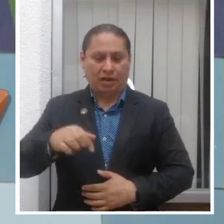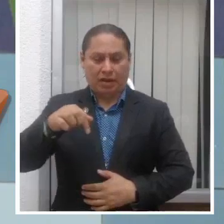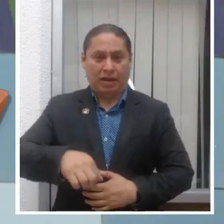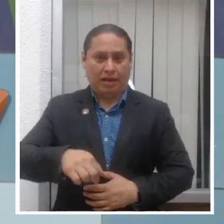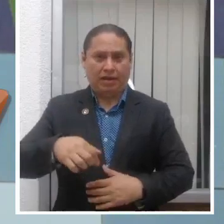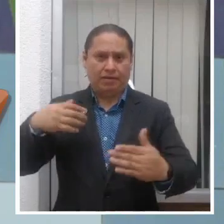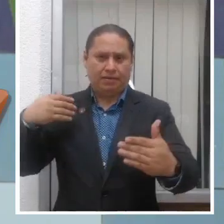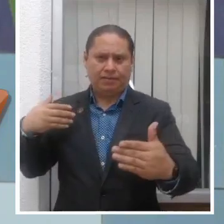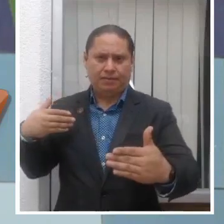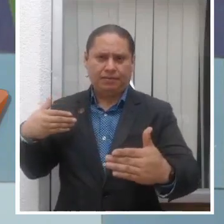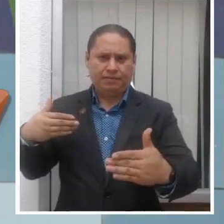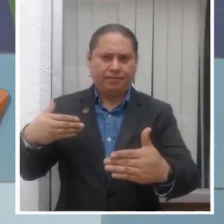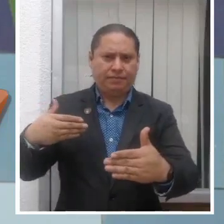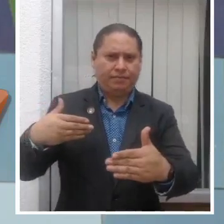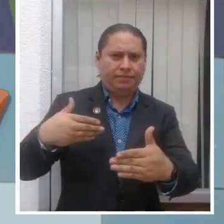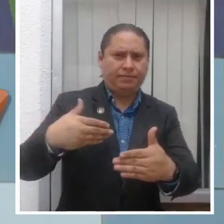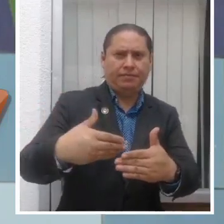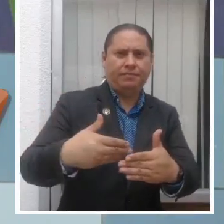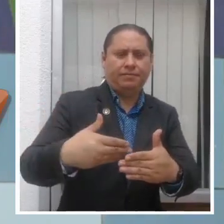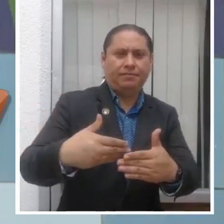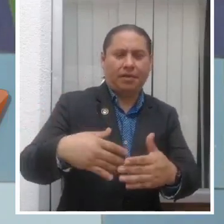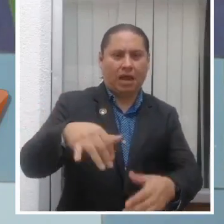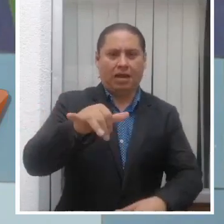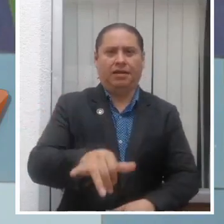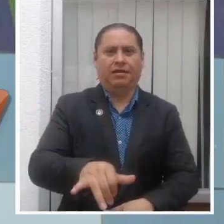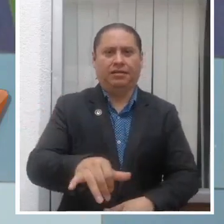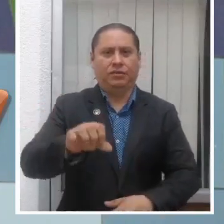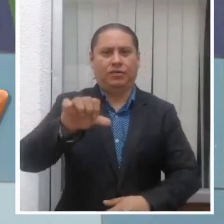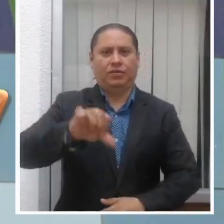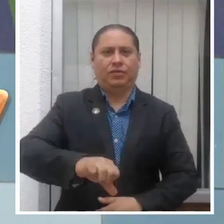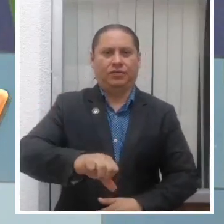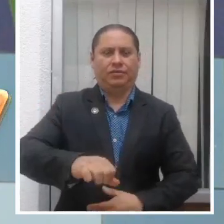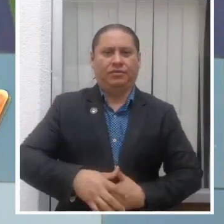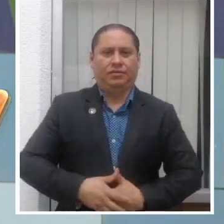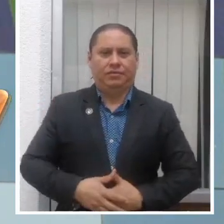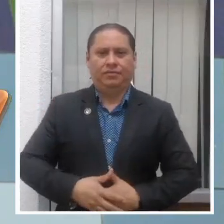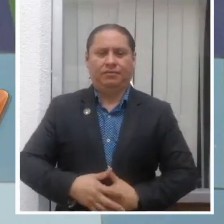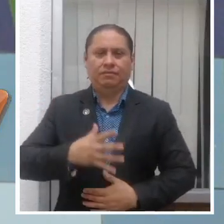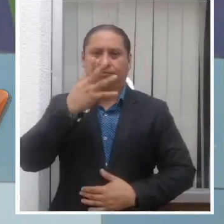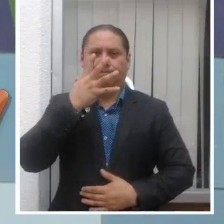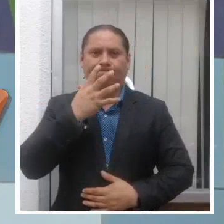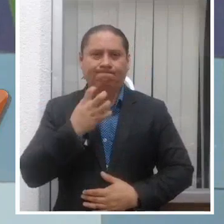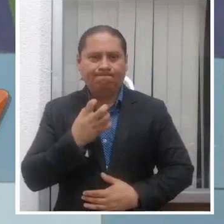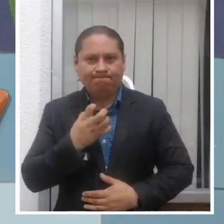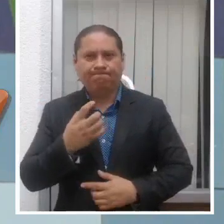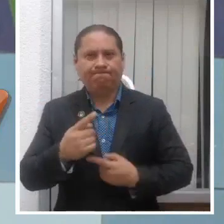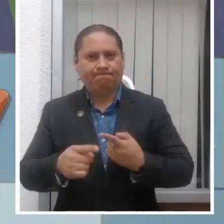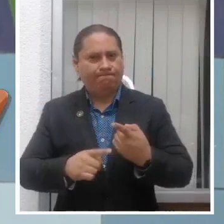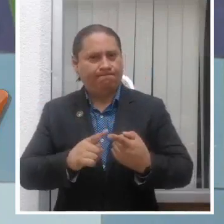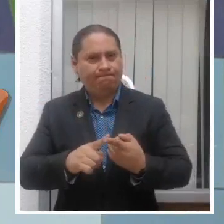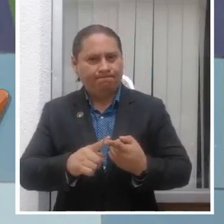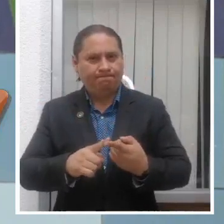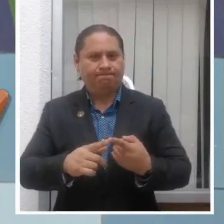punto? Sin embargo, aquí estoy, con tristezas